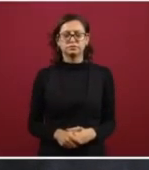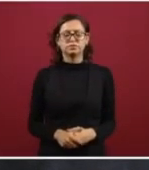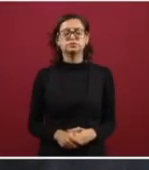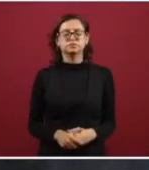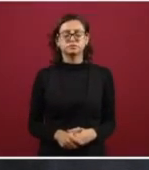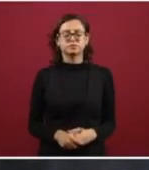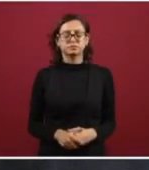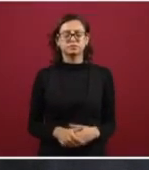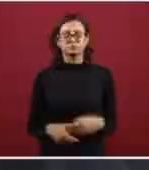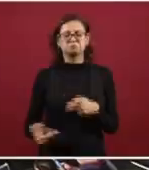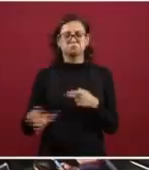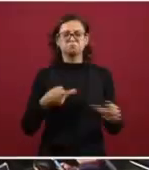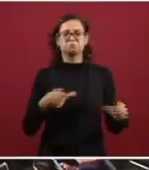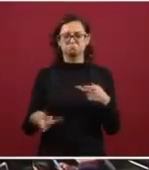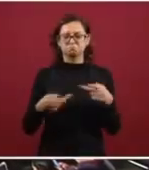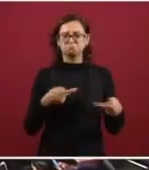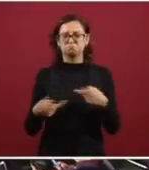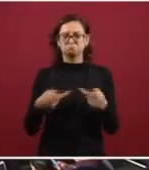preparados.